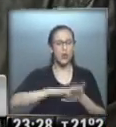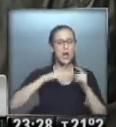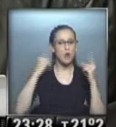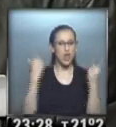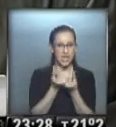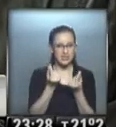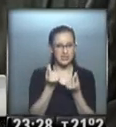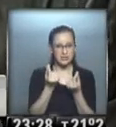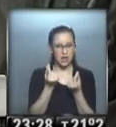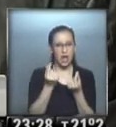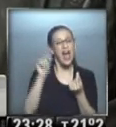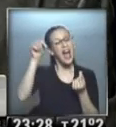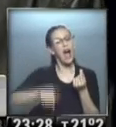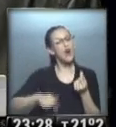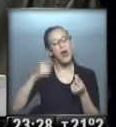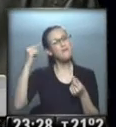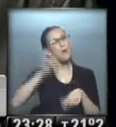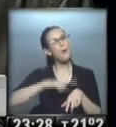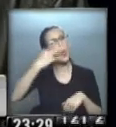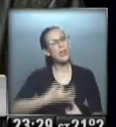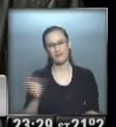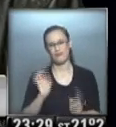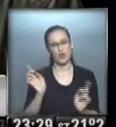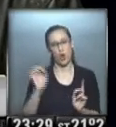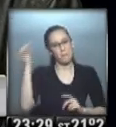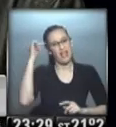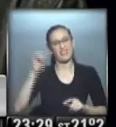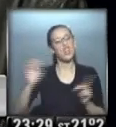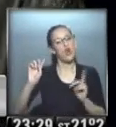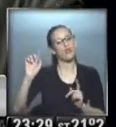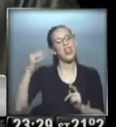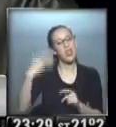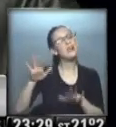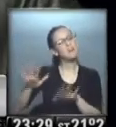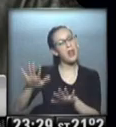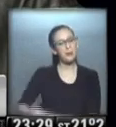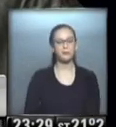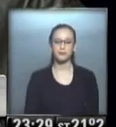pero no consideramos que era la oportunidad, mejor dicho, la oportunidad para hacerlo para nosotros. Simplemente eso.